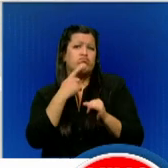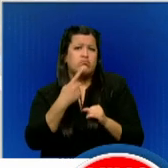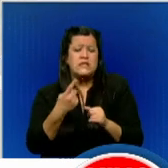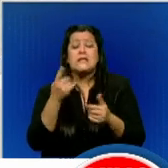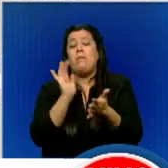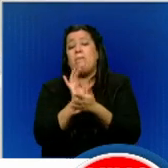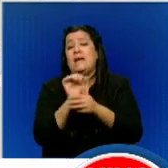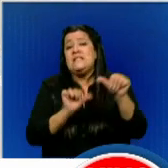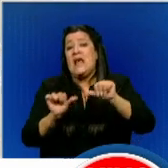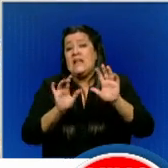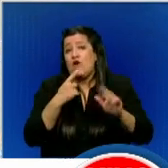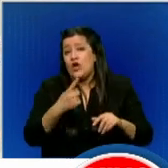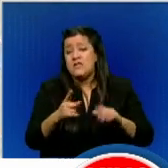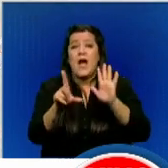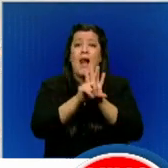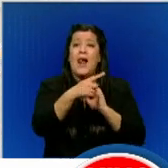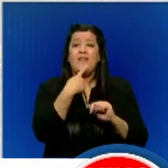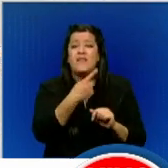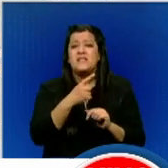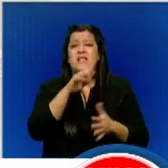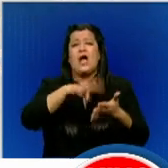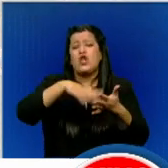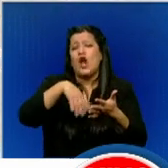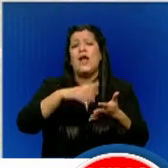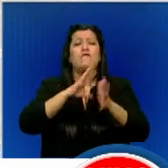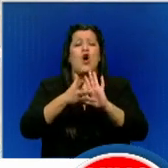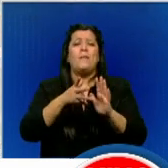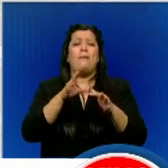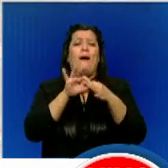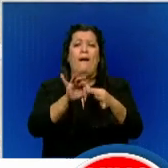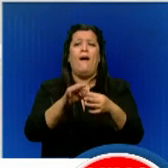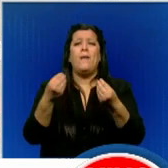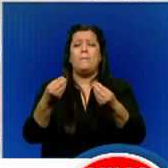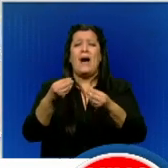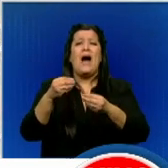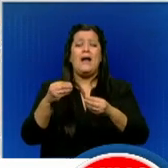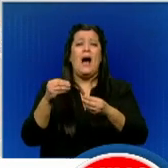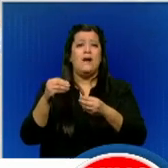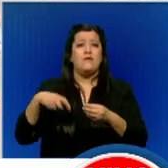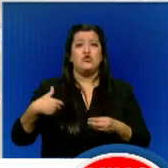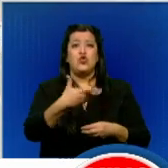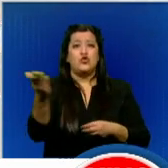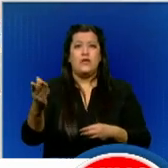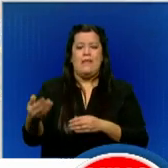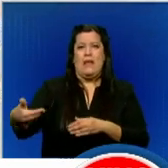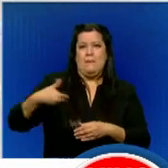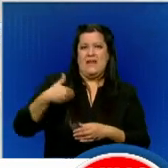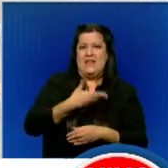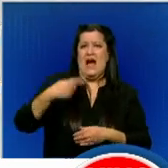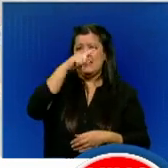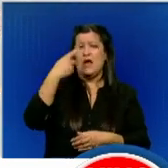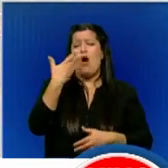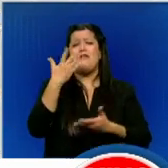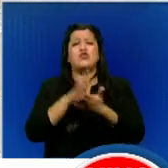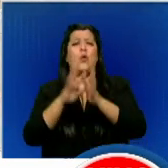científicos ahora califican esta ley como una teoría conspirativa para que hacer que la población dependa del estado y hablan de los planes